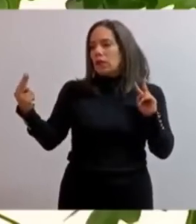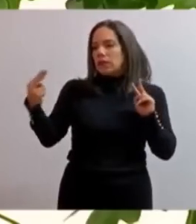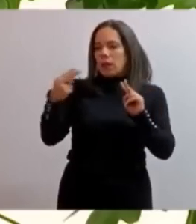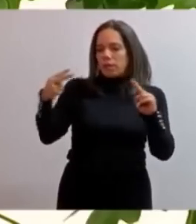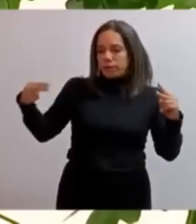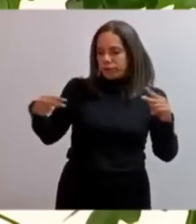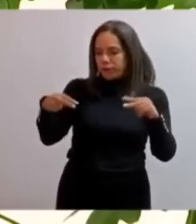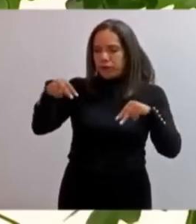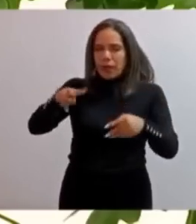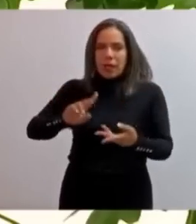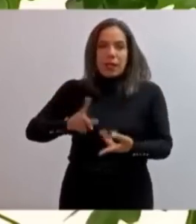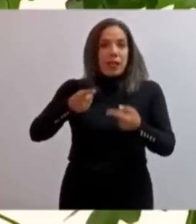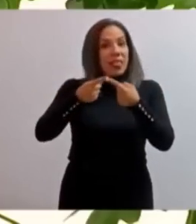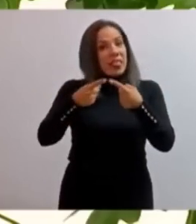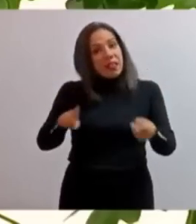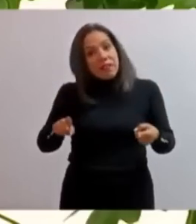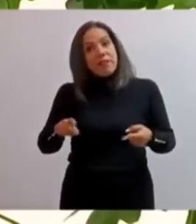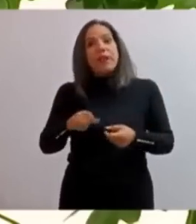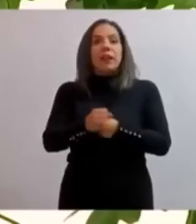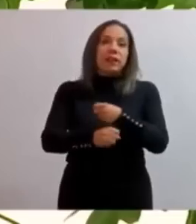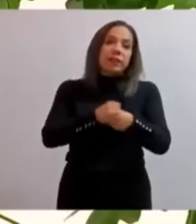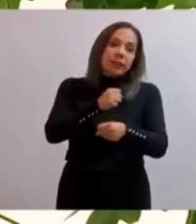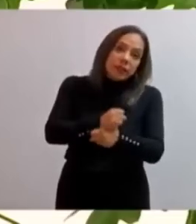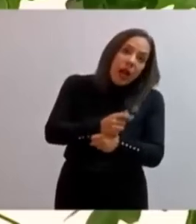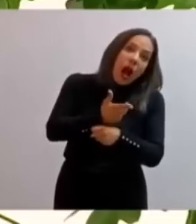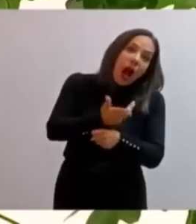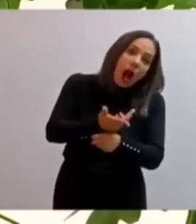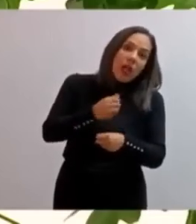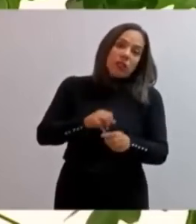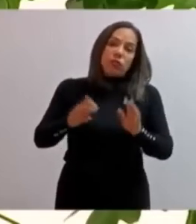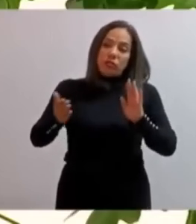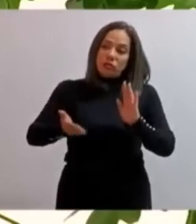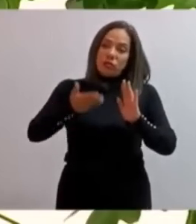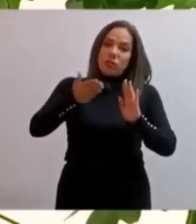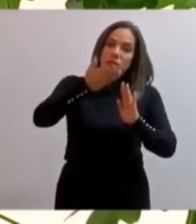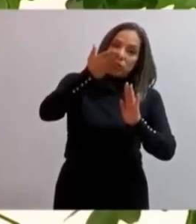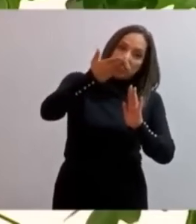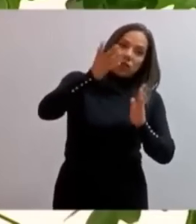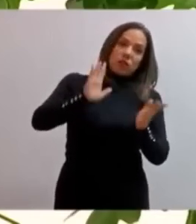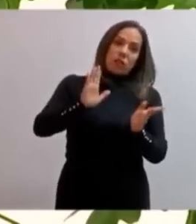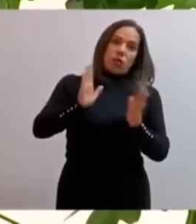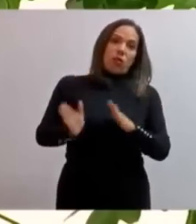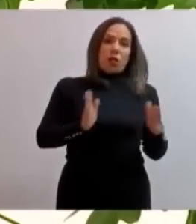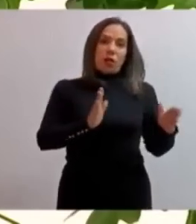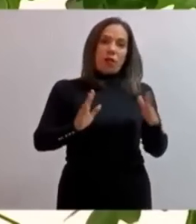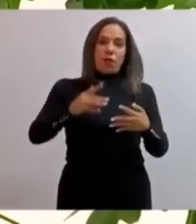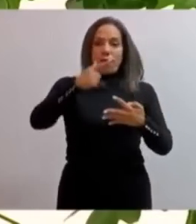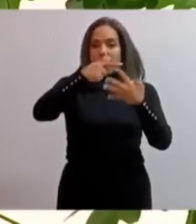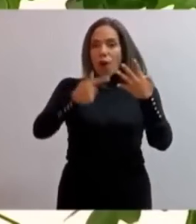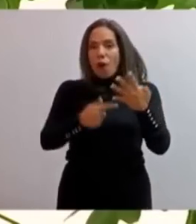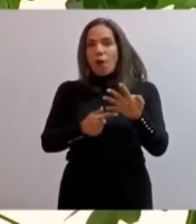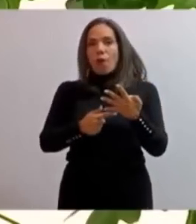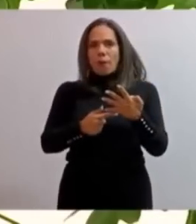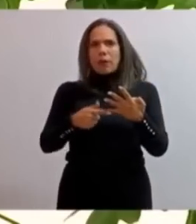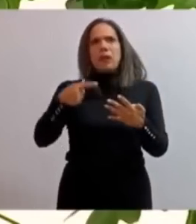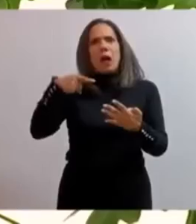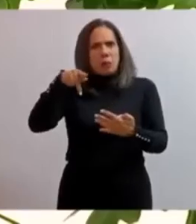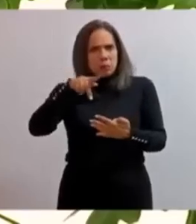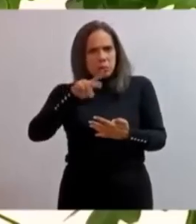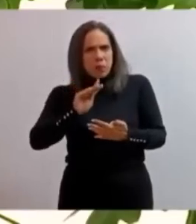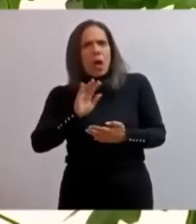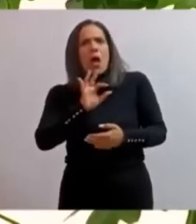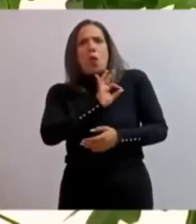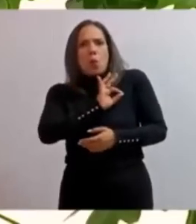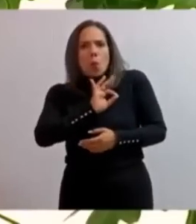niñas de distintos ciclos escolares, de distintas etapas escolares, se pueden apoyar mutuamente